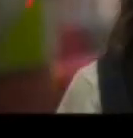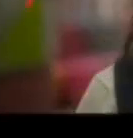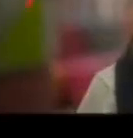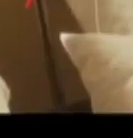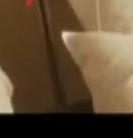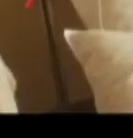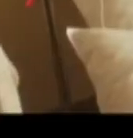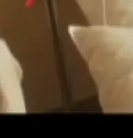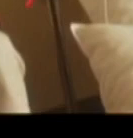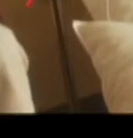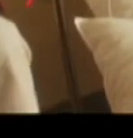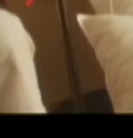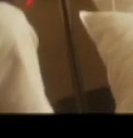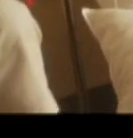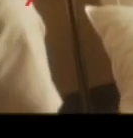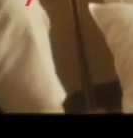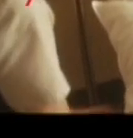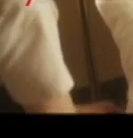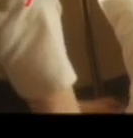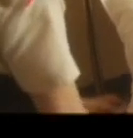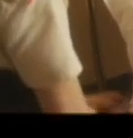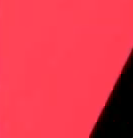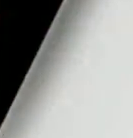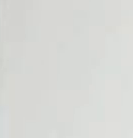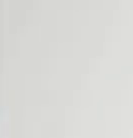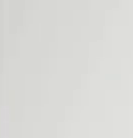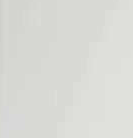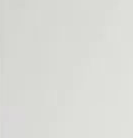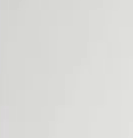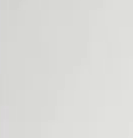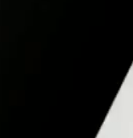mamá se desmayó? Hoy, 17 horas.